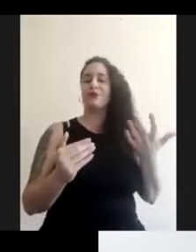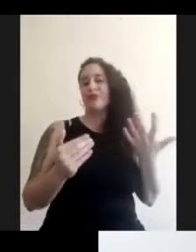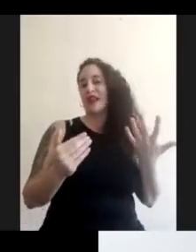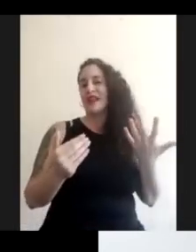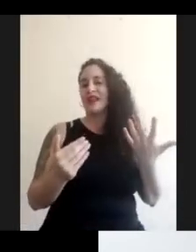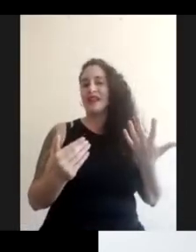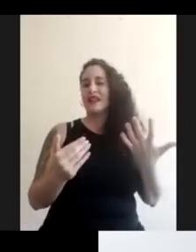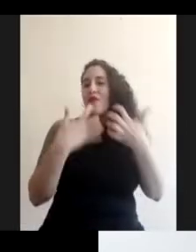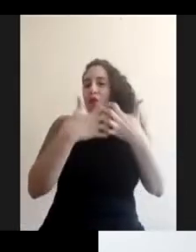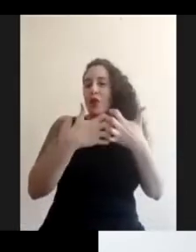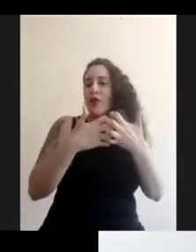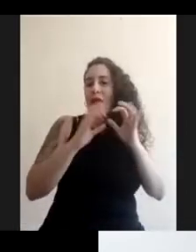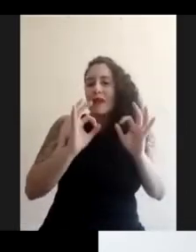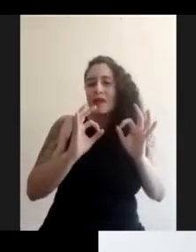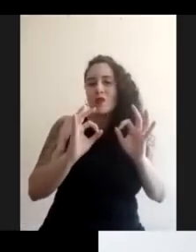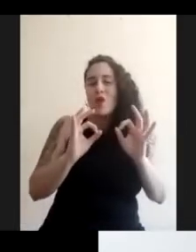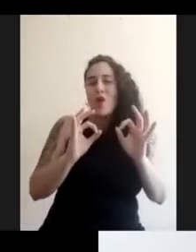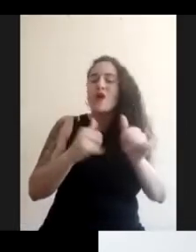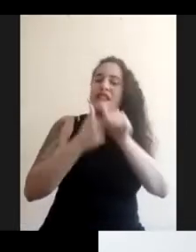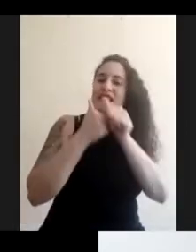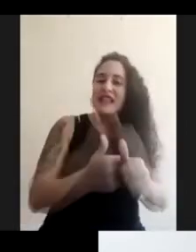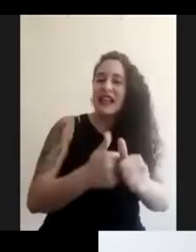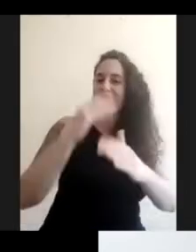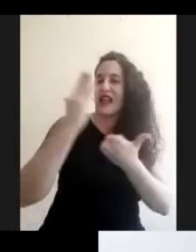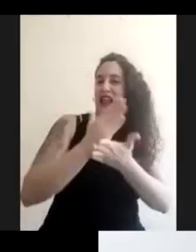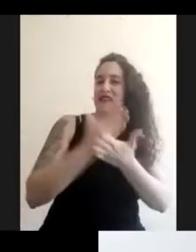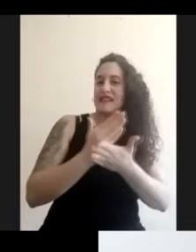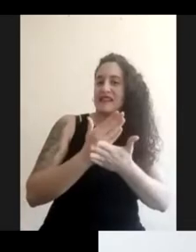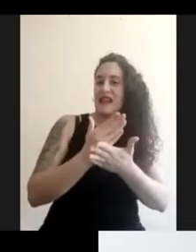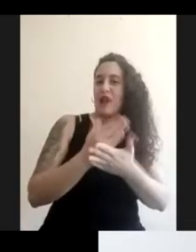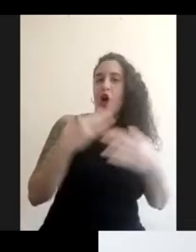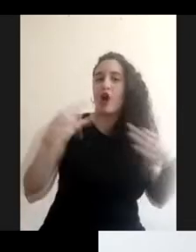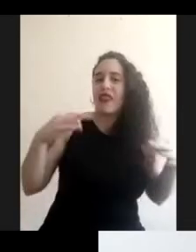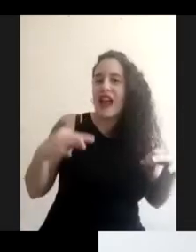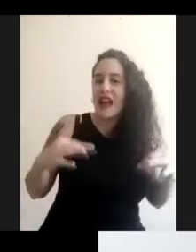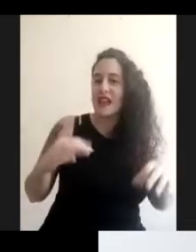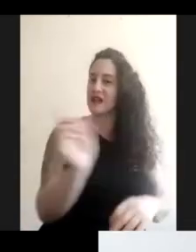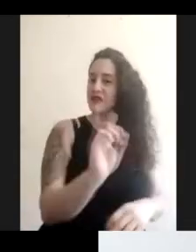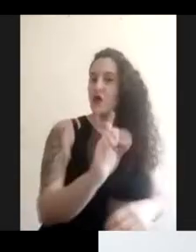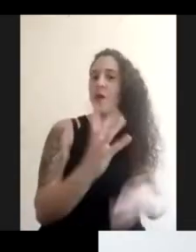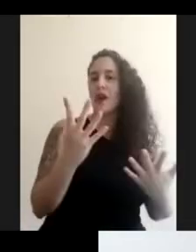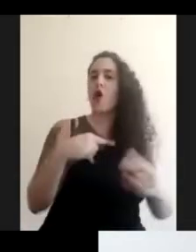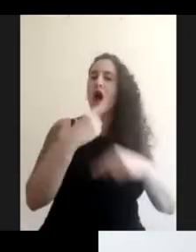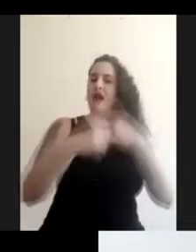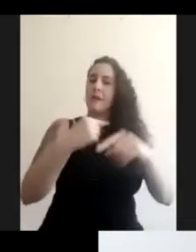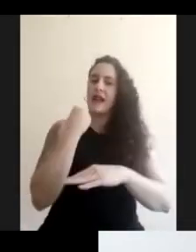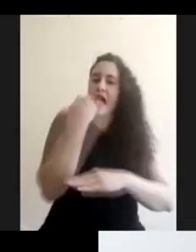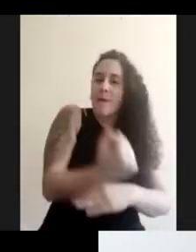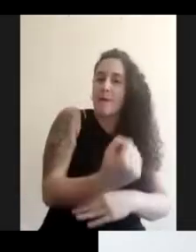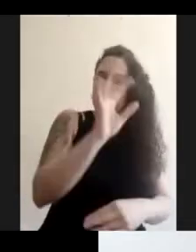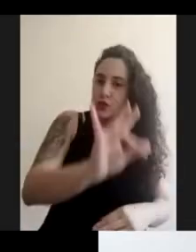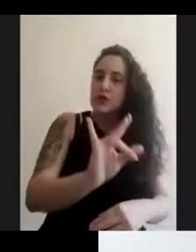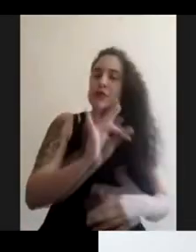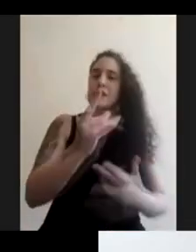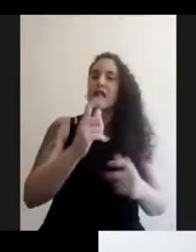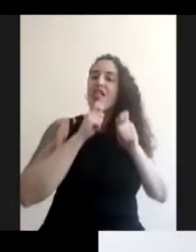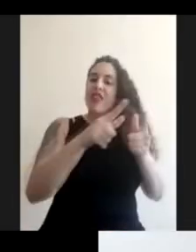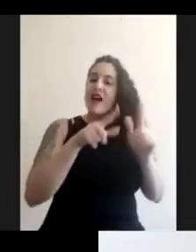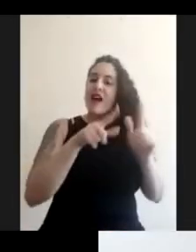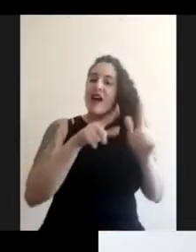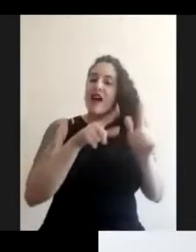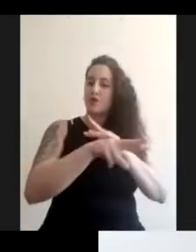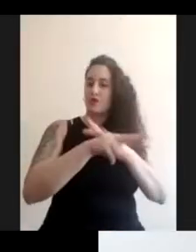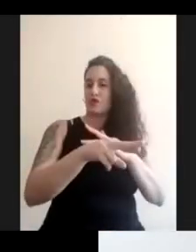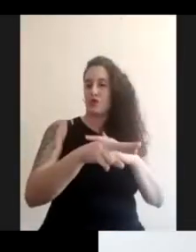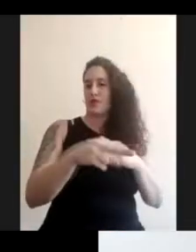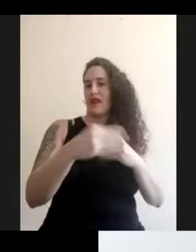no están como siguiendo unas clases, pero sí se estaba apoyando a las familias, dándole recursos para hacer en casa,